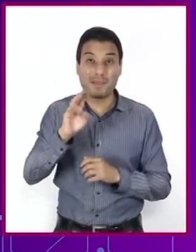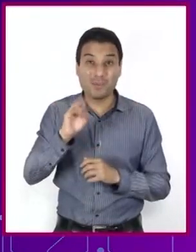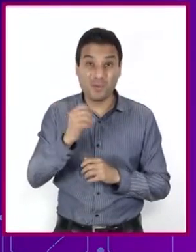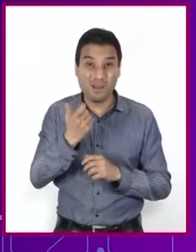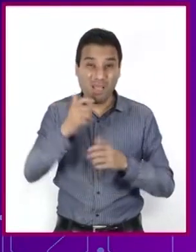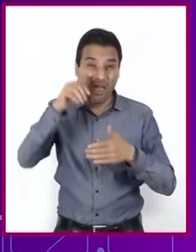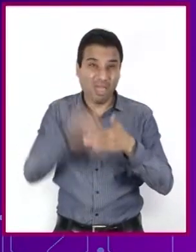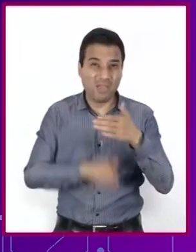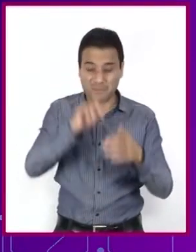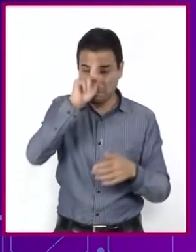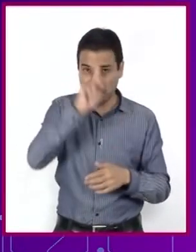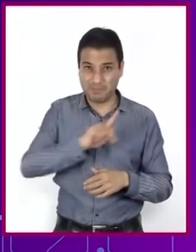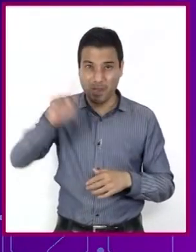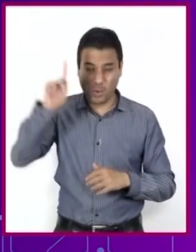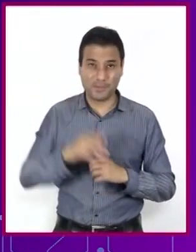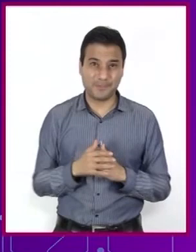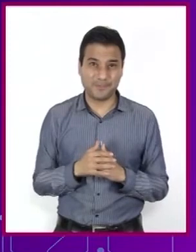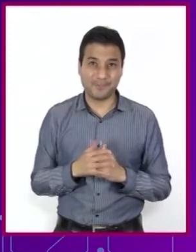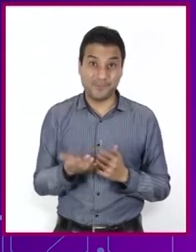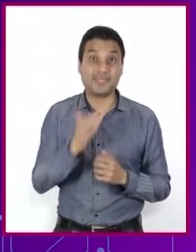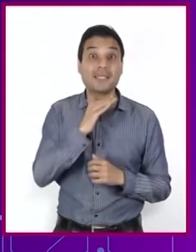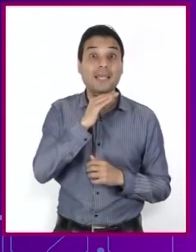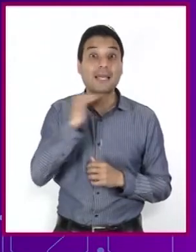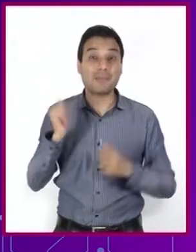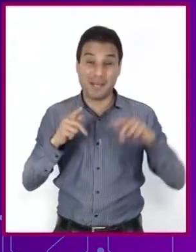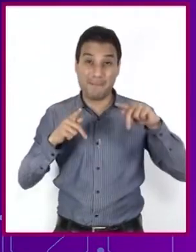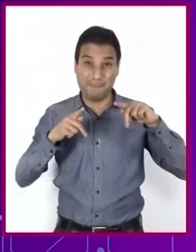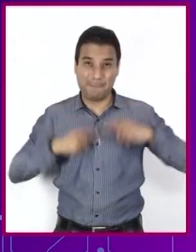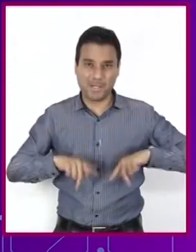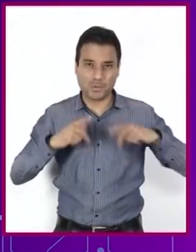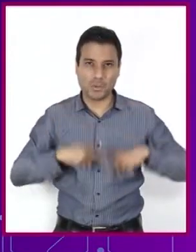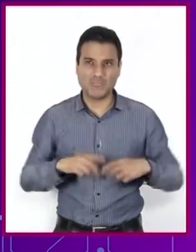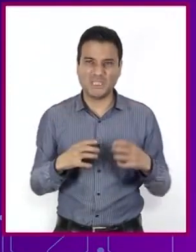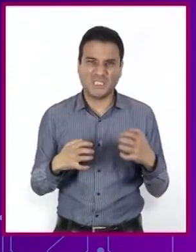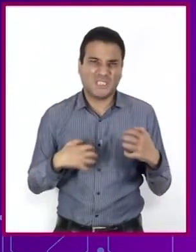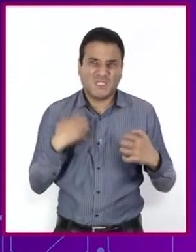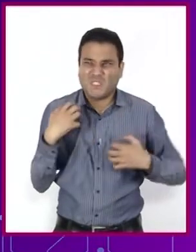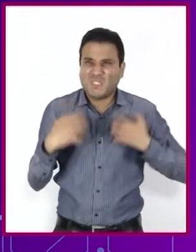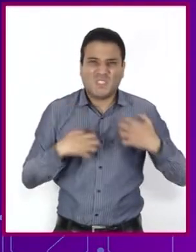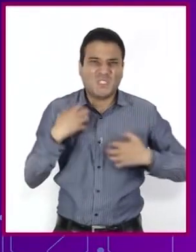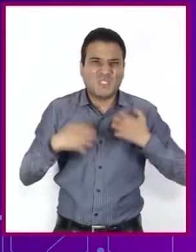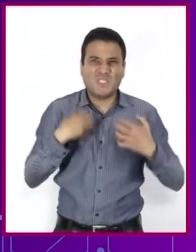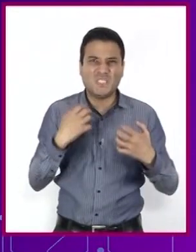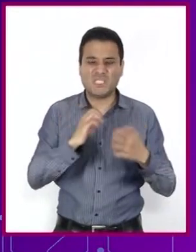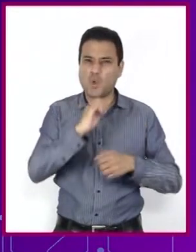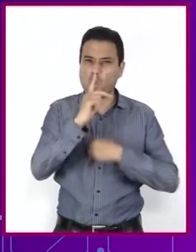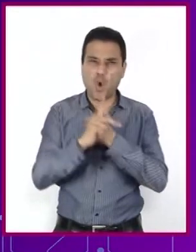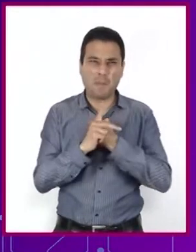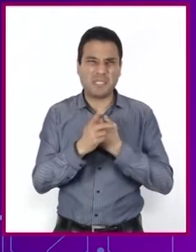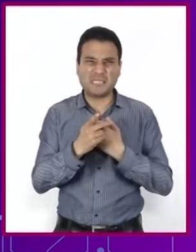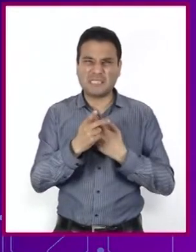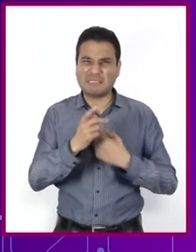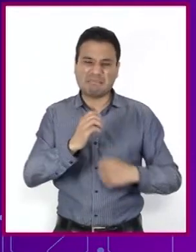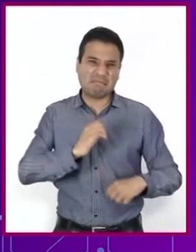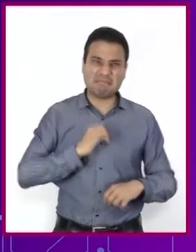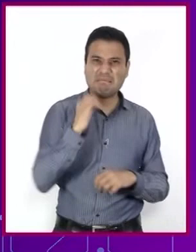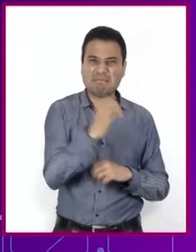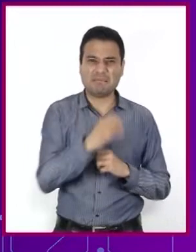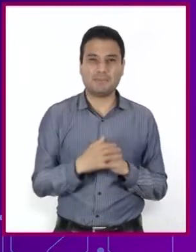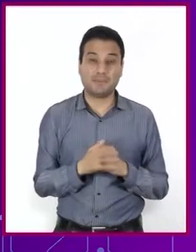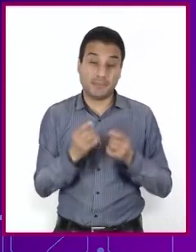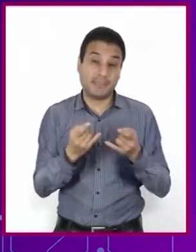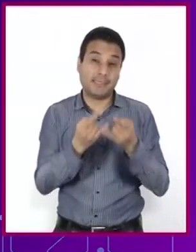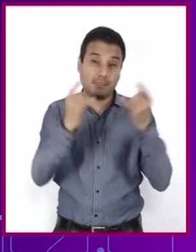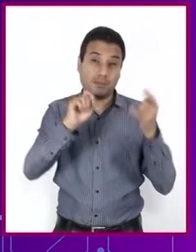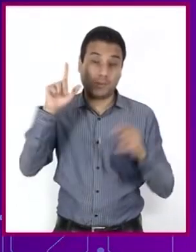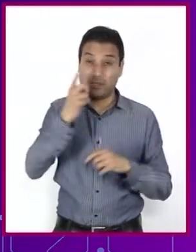1929. En la sociedad alemana creció el resentimiento contra el resto de Europa. Para algunos historiadores,